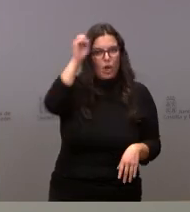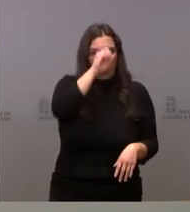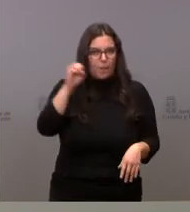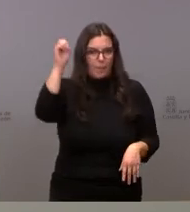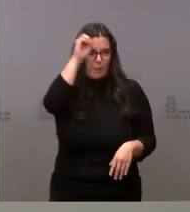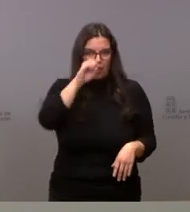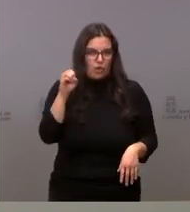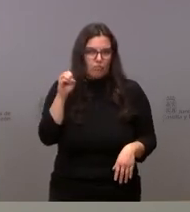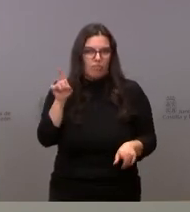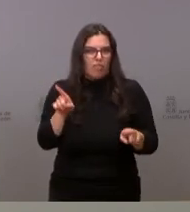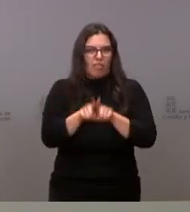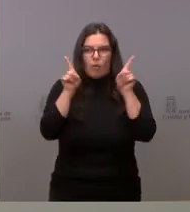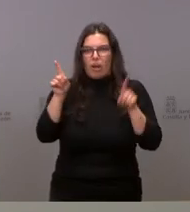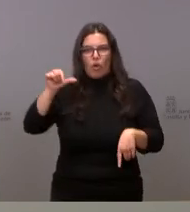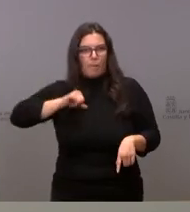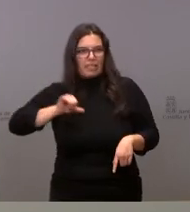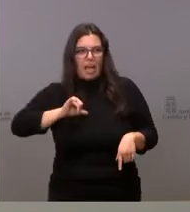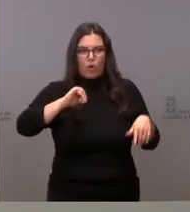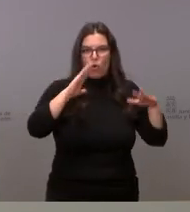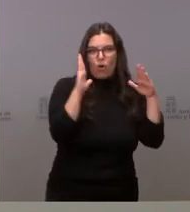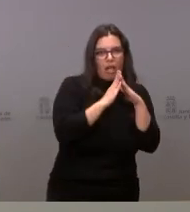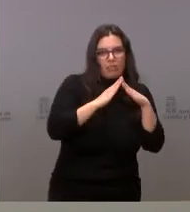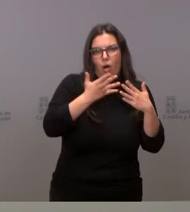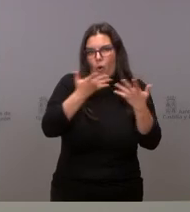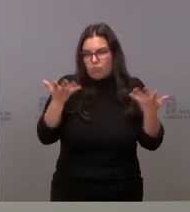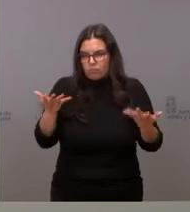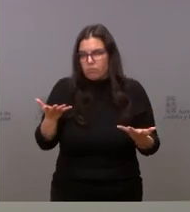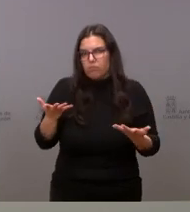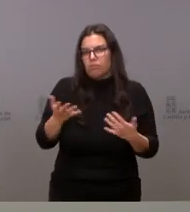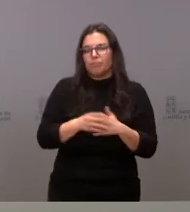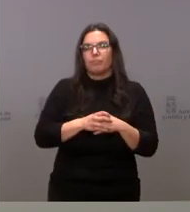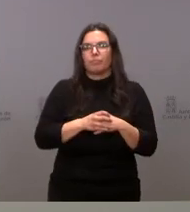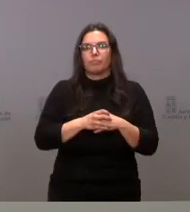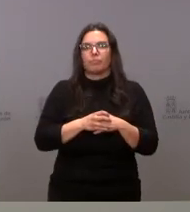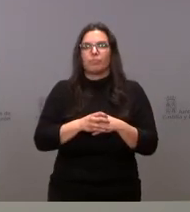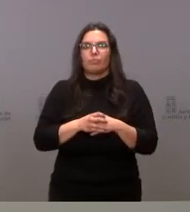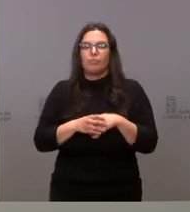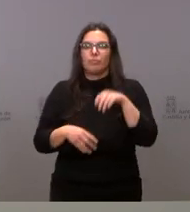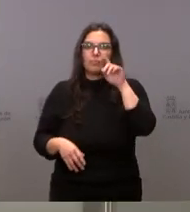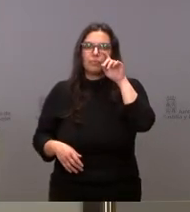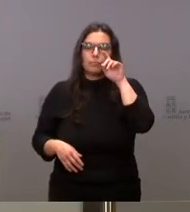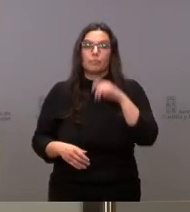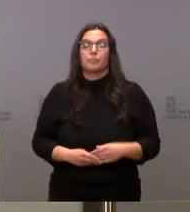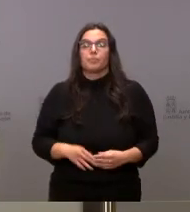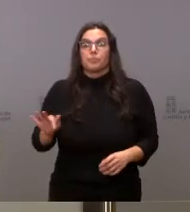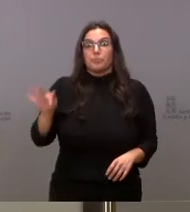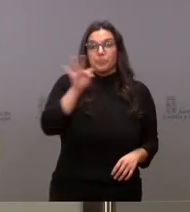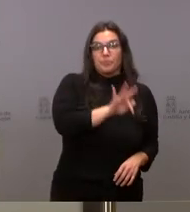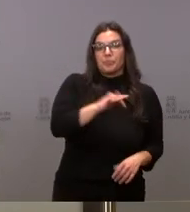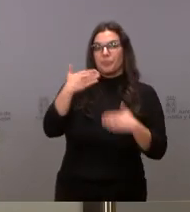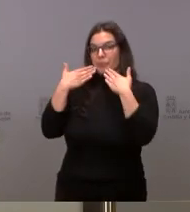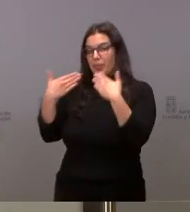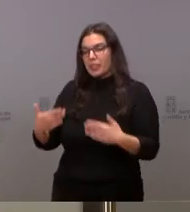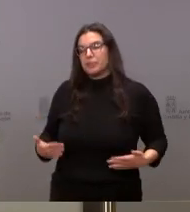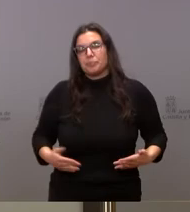nivel hospitalario ni como a nivel no hospitalario son casos un número importante muchas gracias en